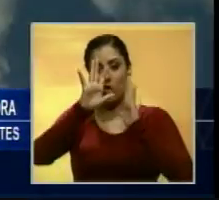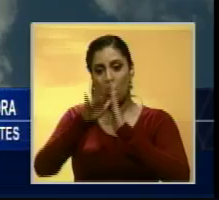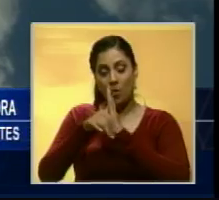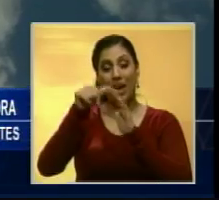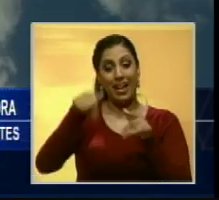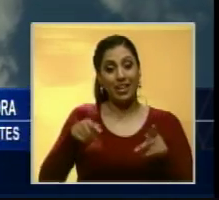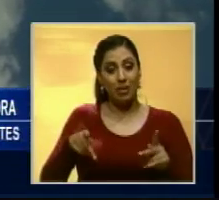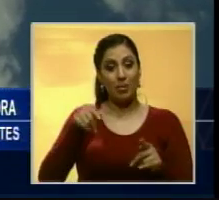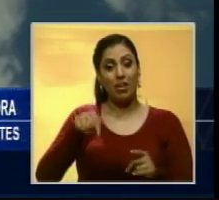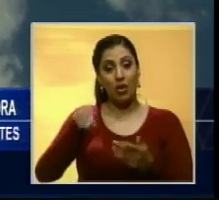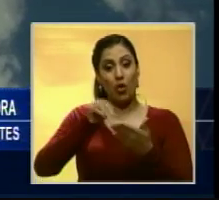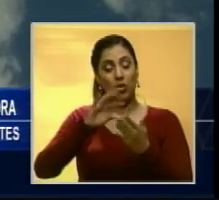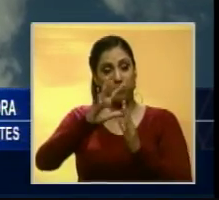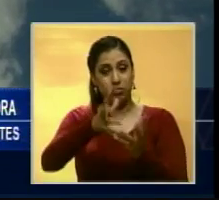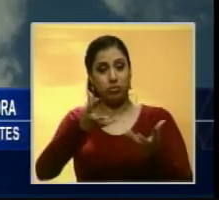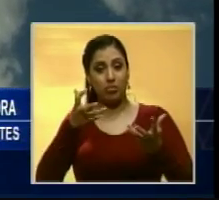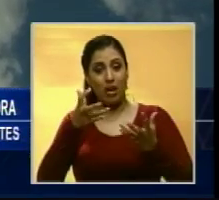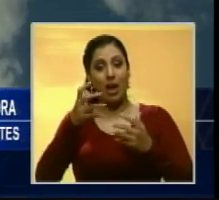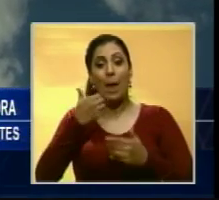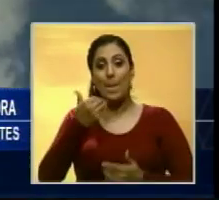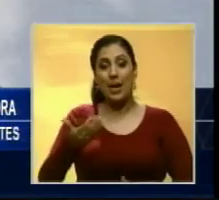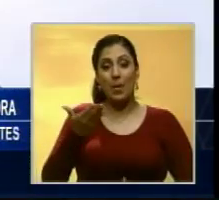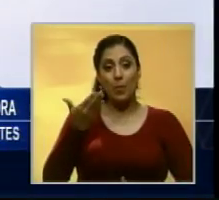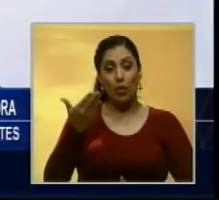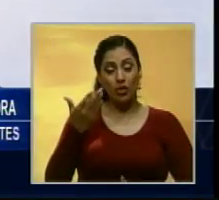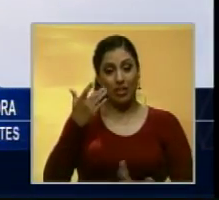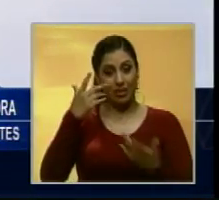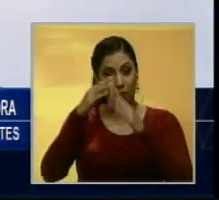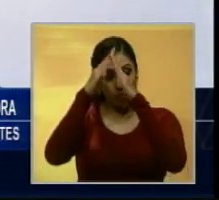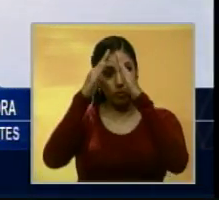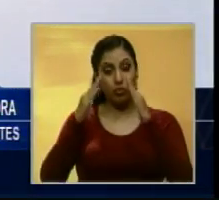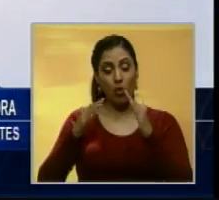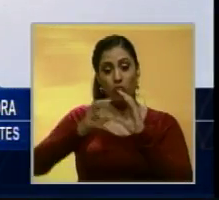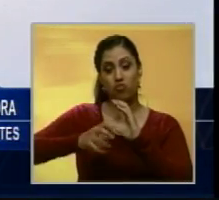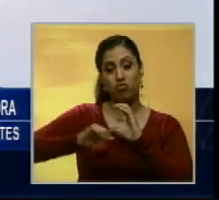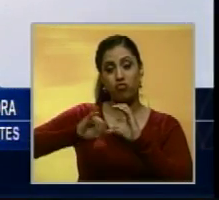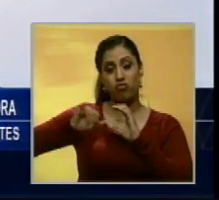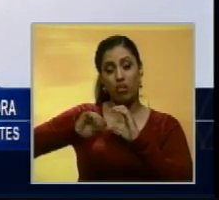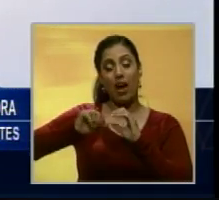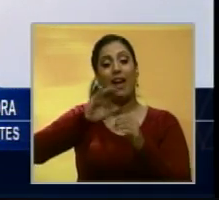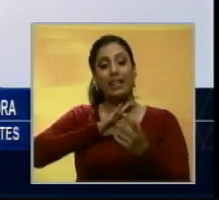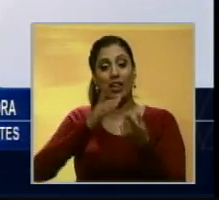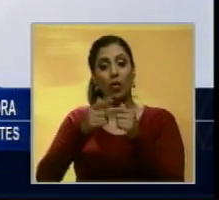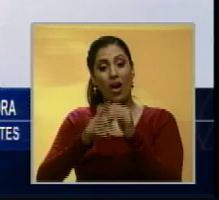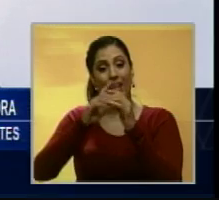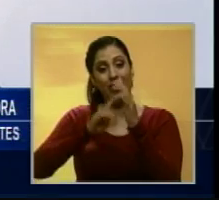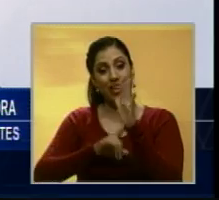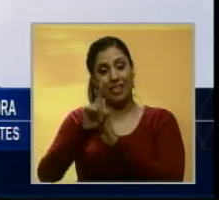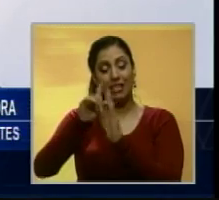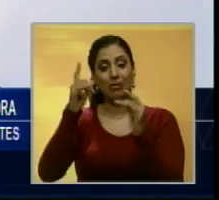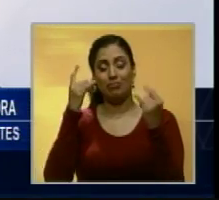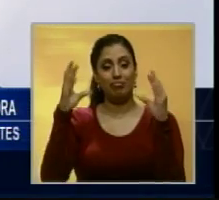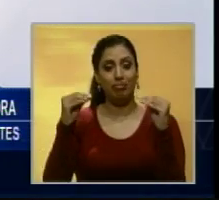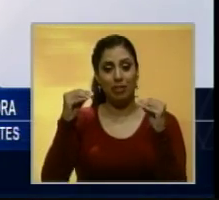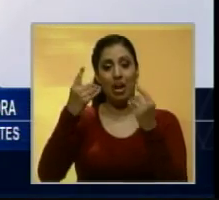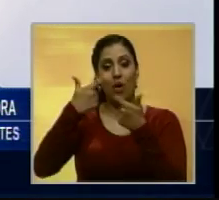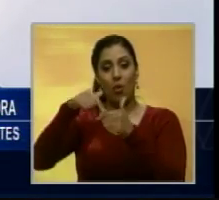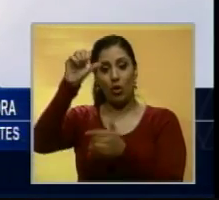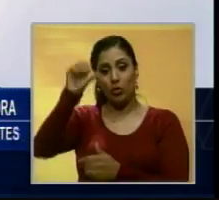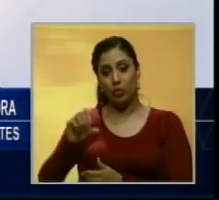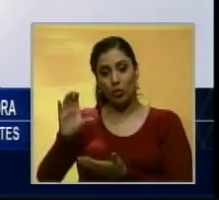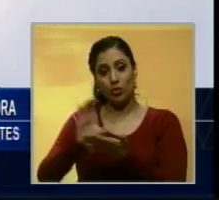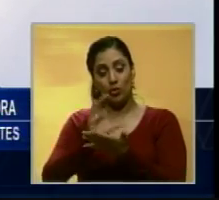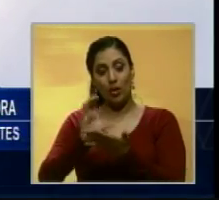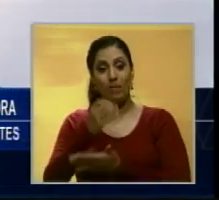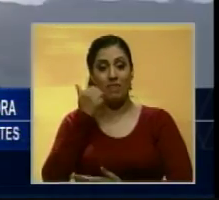esta oportunidad, la sustracción de piezas del motogenerador comprometieron el desarrollo de nuestras transmisiones en la zona sur de la